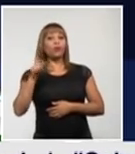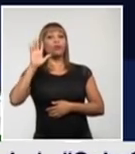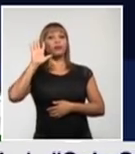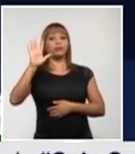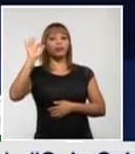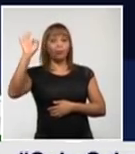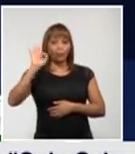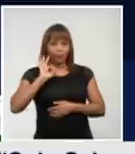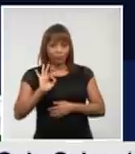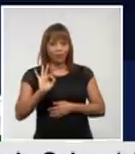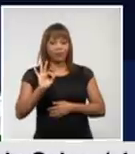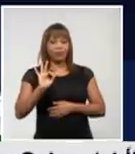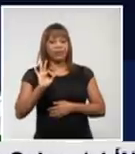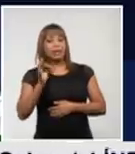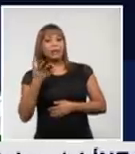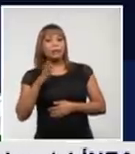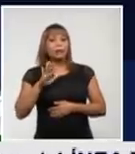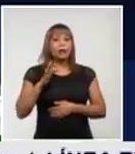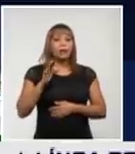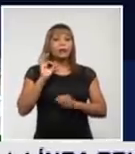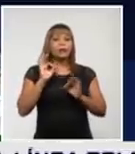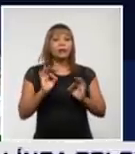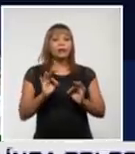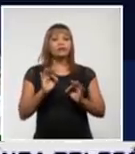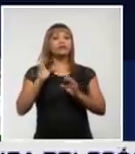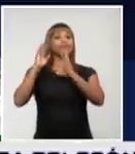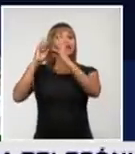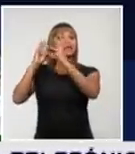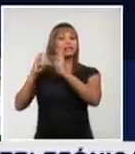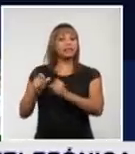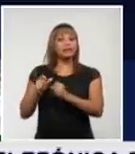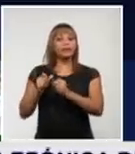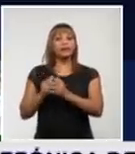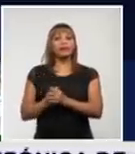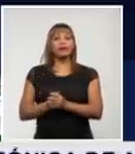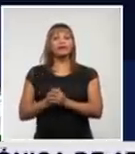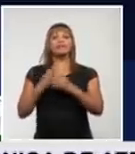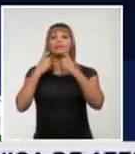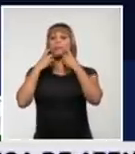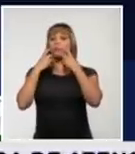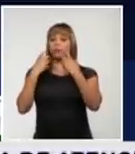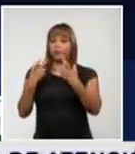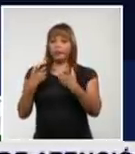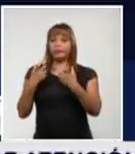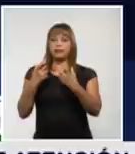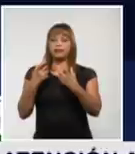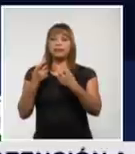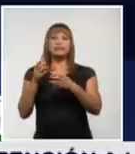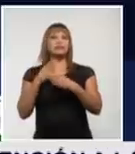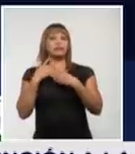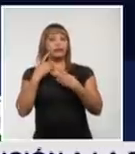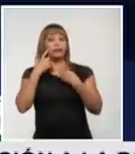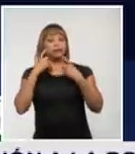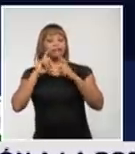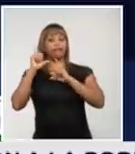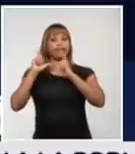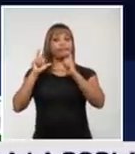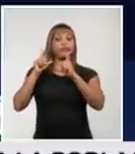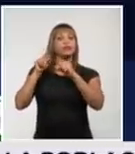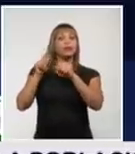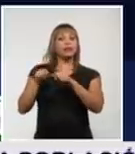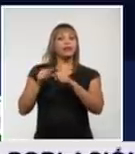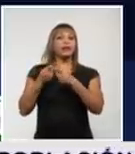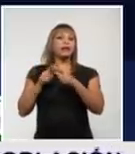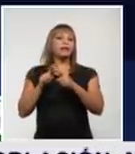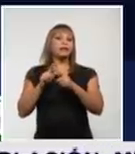91,5%, prácticamente una cifra importante, significativa, pues